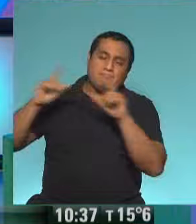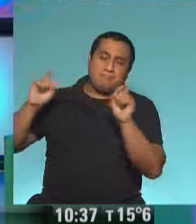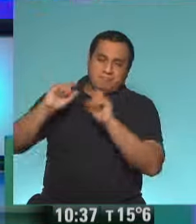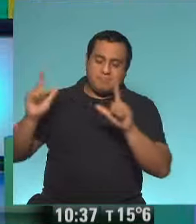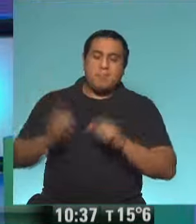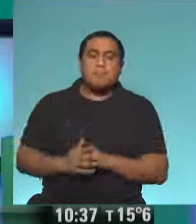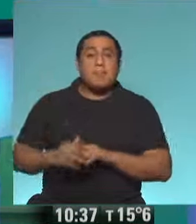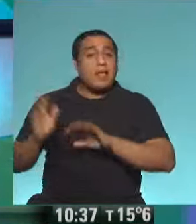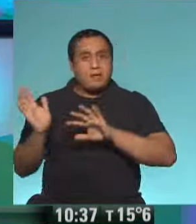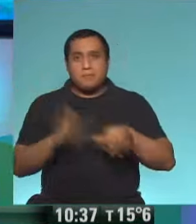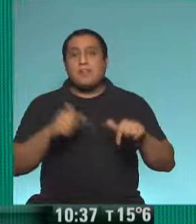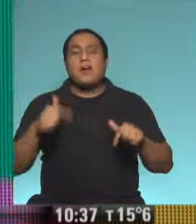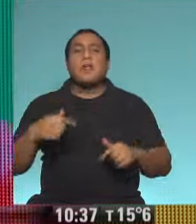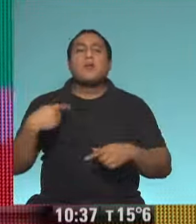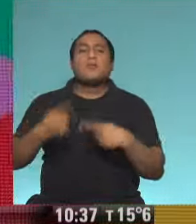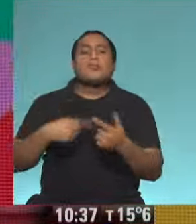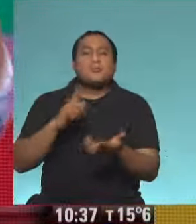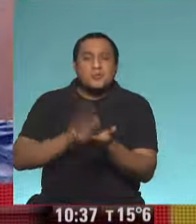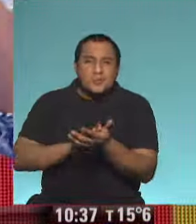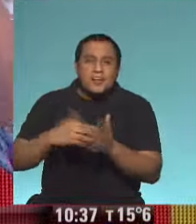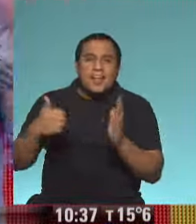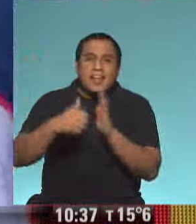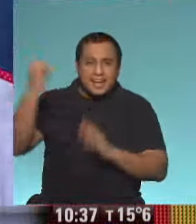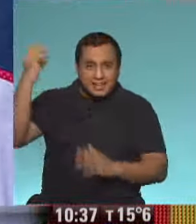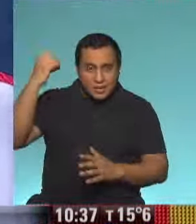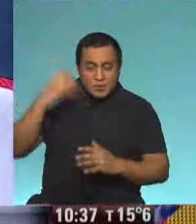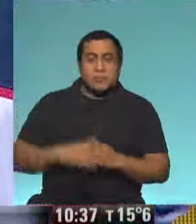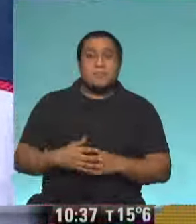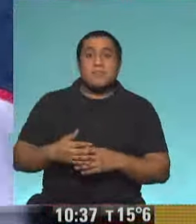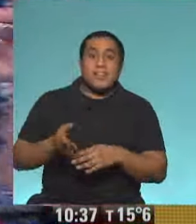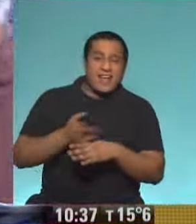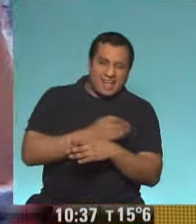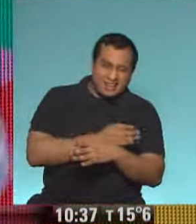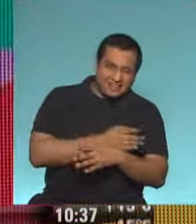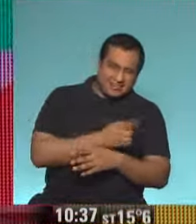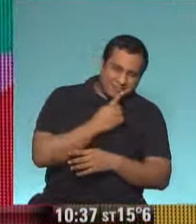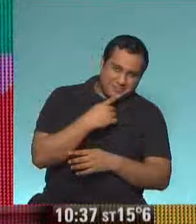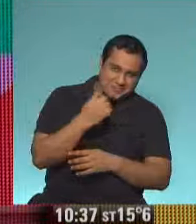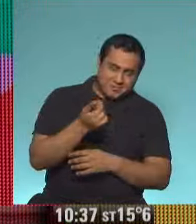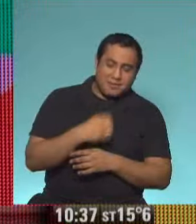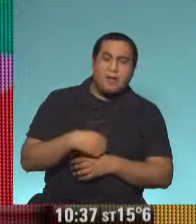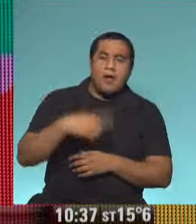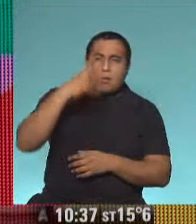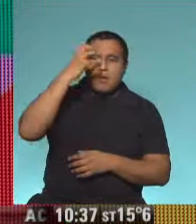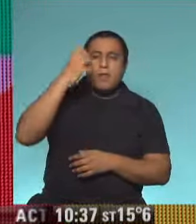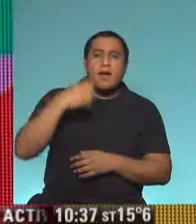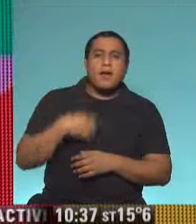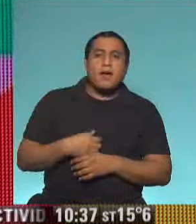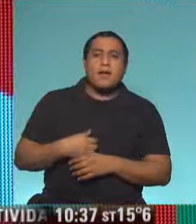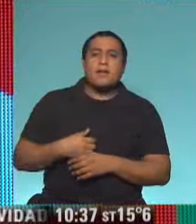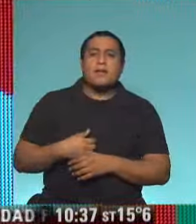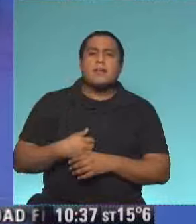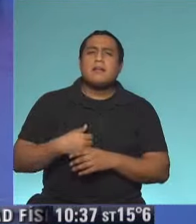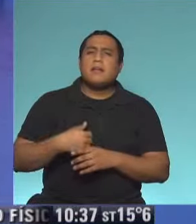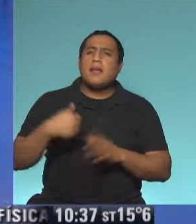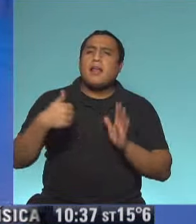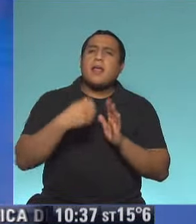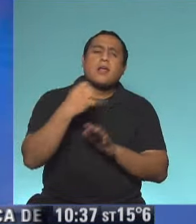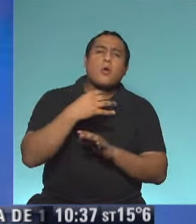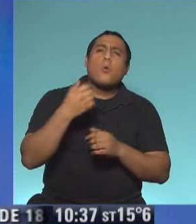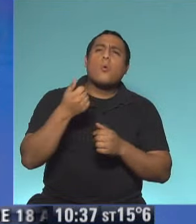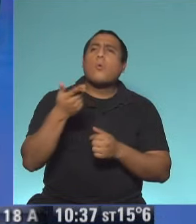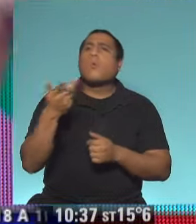Bueno, seguimos con el tema recreo. Muy bien, habíamos preguntado antes de irnos al recreo. Sí. Si se acuerdan cuántos recreos hay en la escuela de ustedes, cuánto